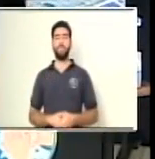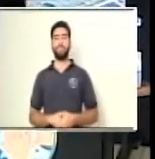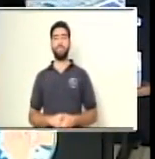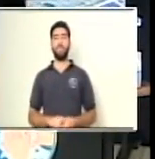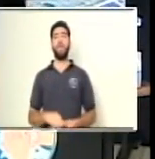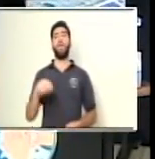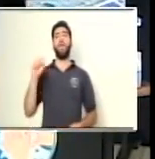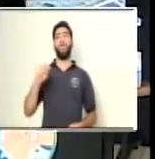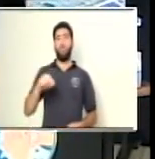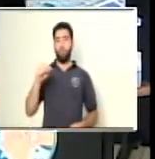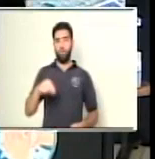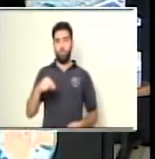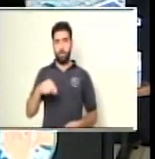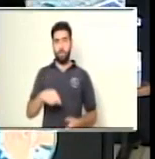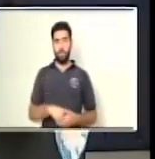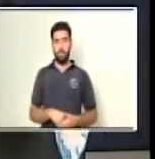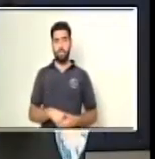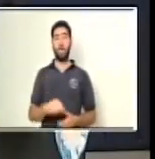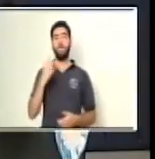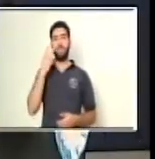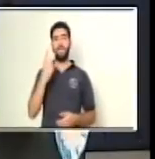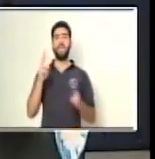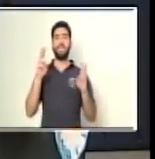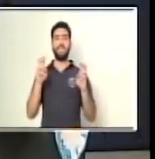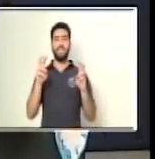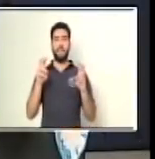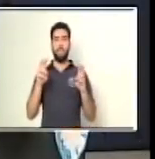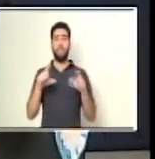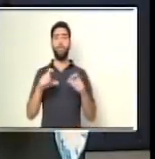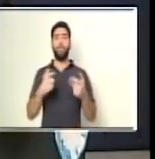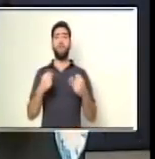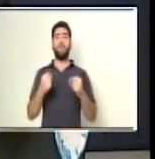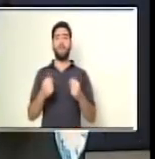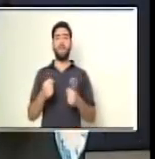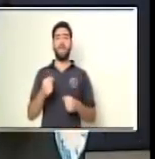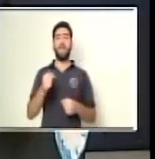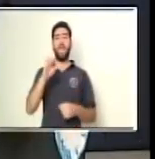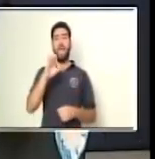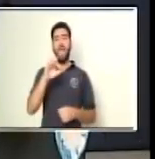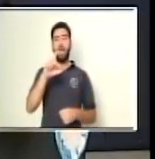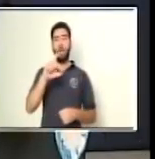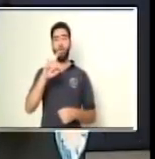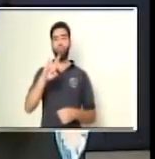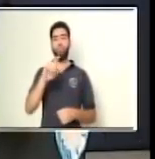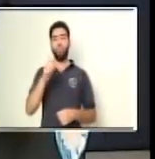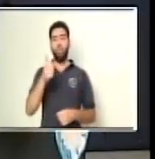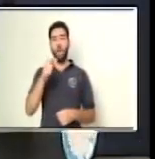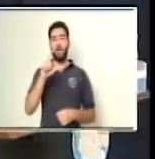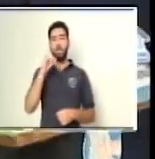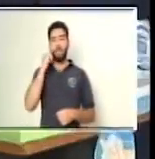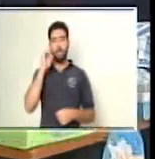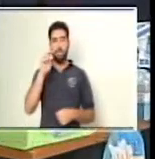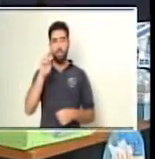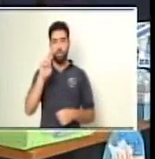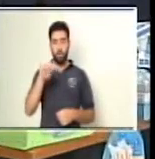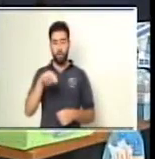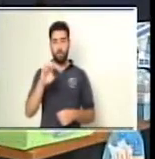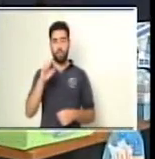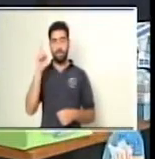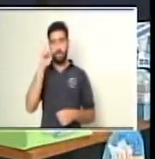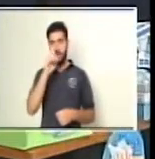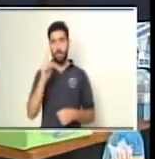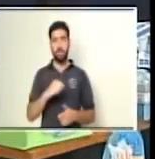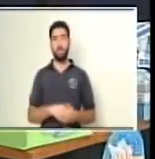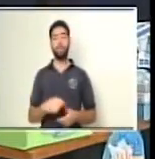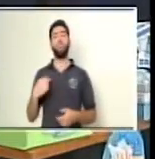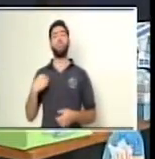El día de hoy vamos a trabajar aplicaciones de ecuaciones e inecuaciones lineales. Vamos a hacer nuestra